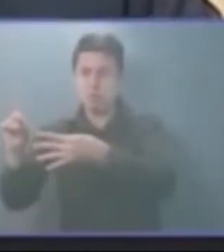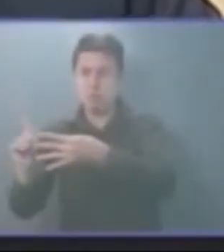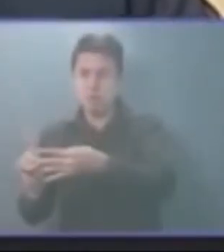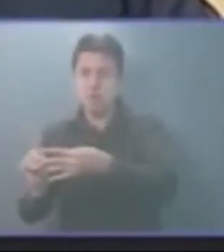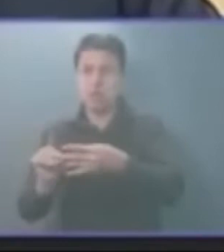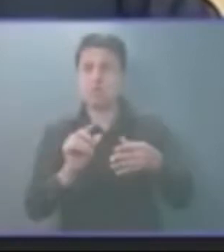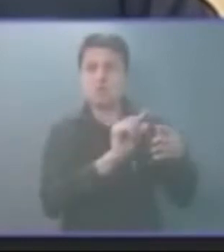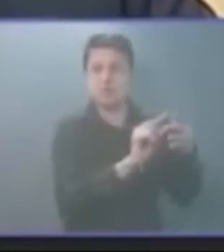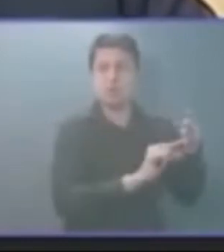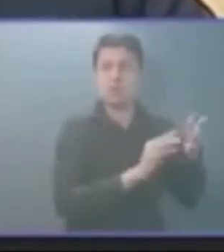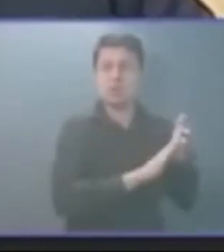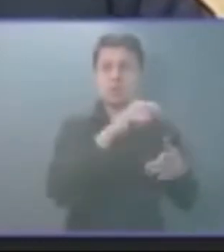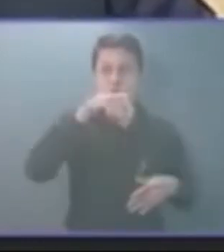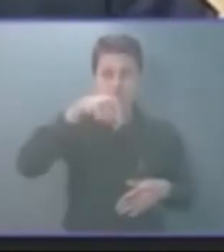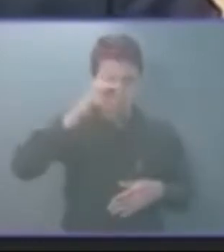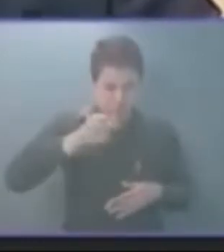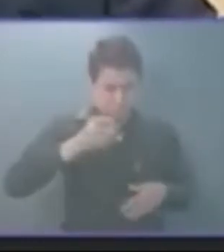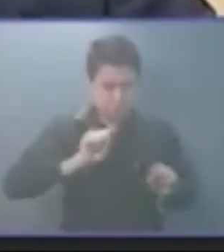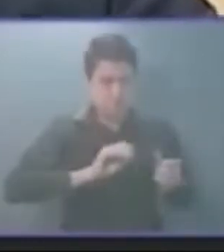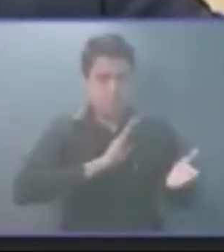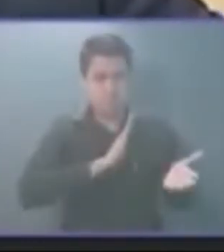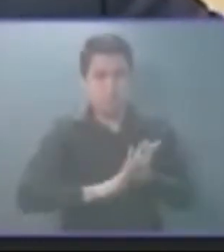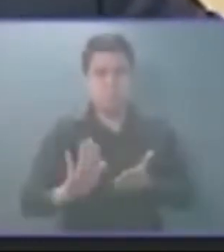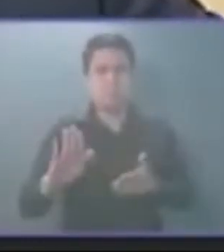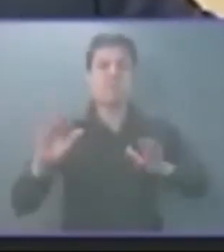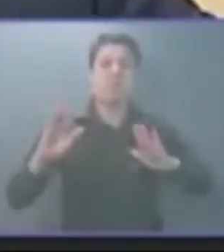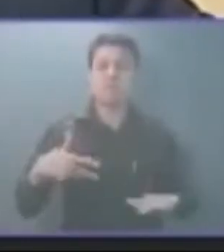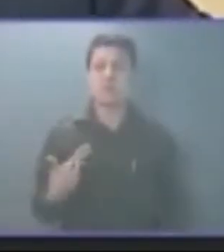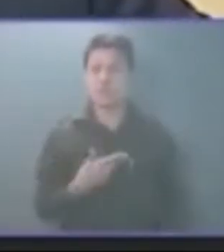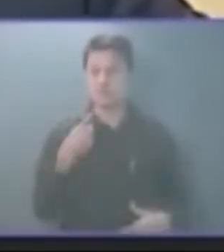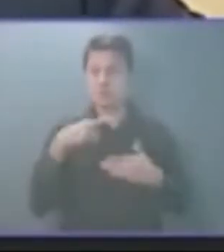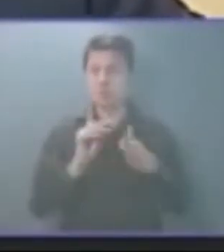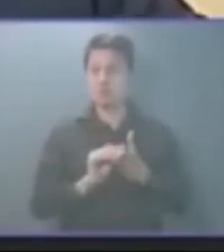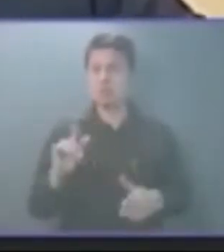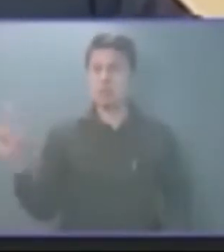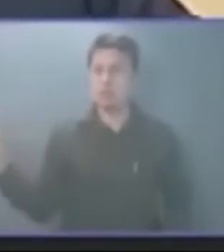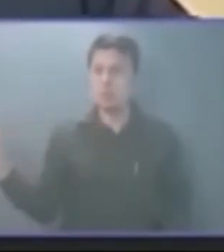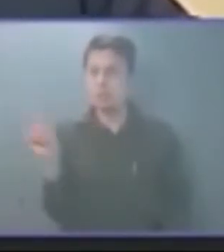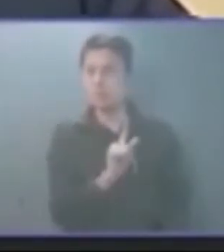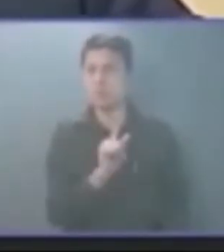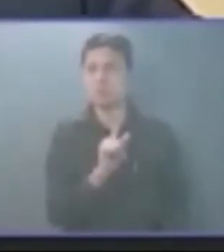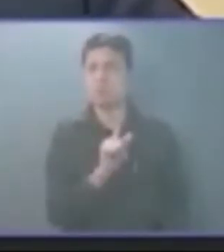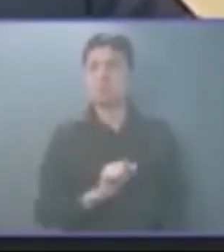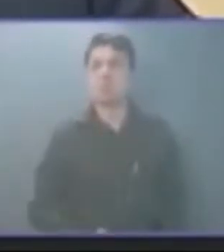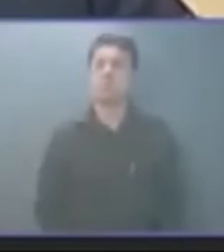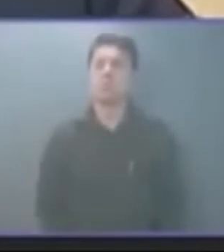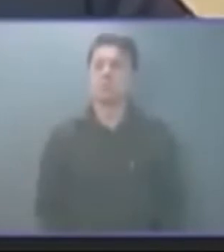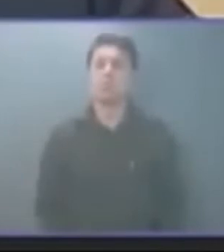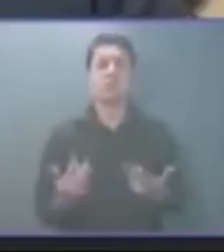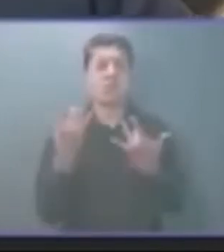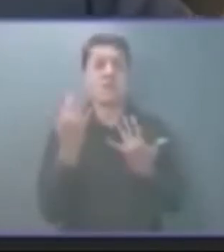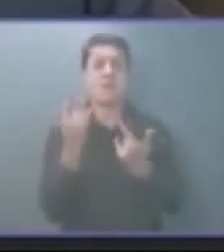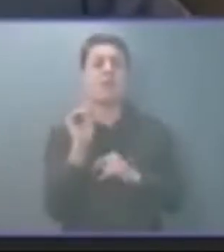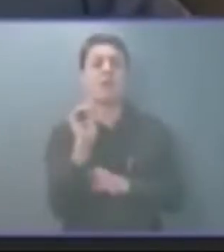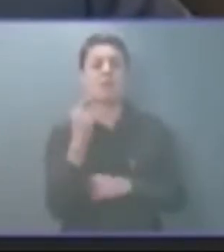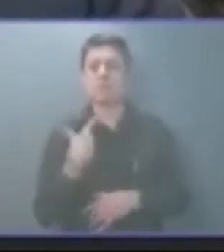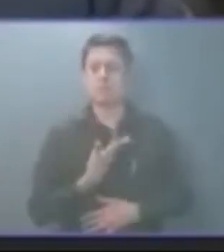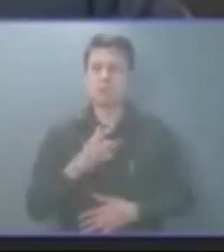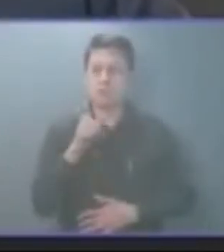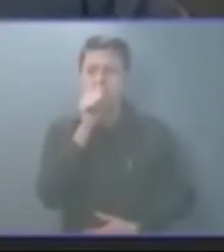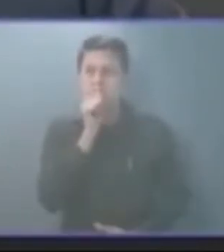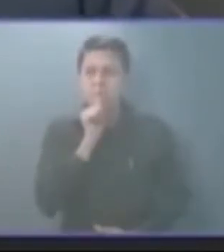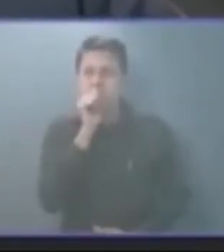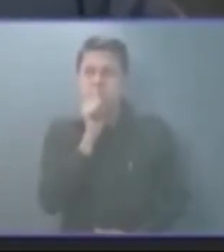se les pagaría a los empleados. Pero para nosotros los diputados no. Aguantemos un poco,